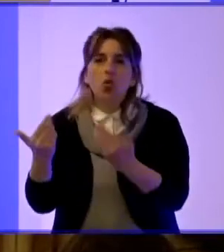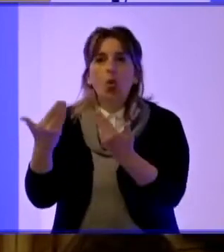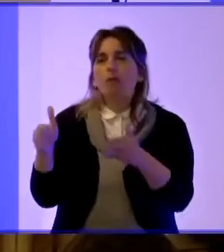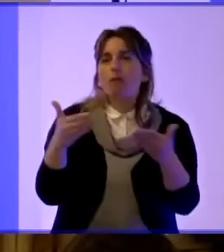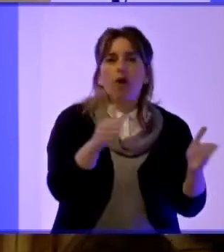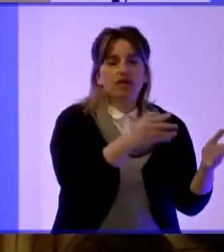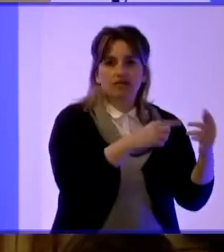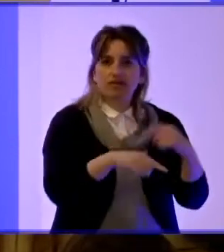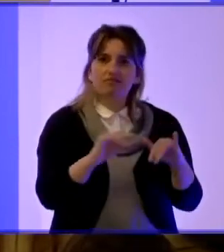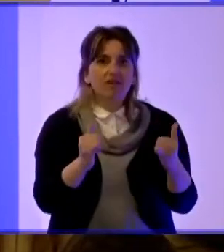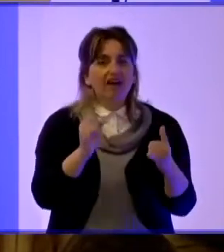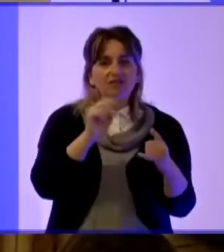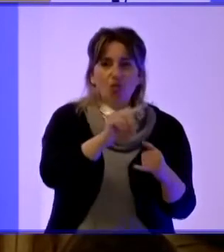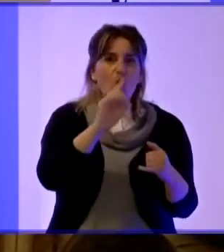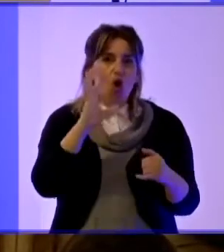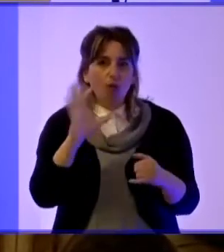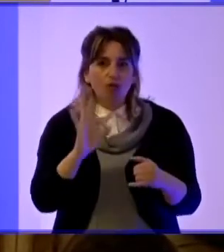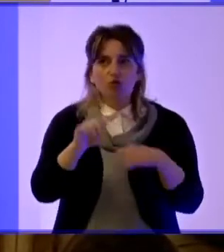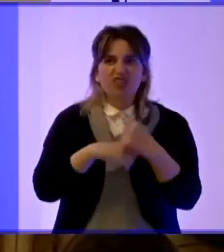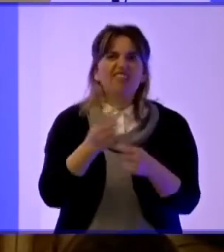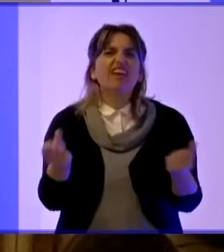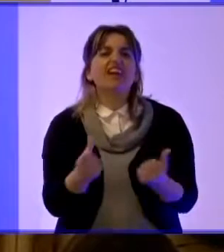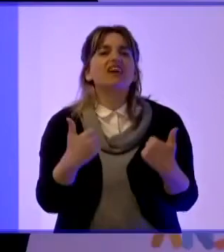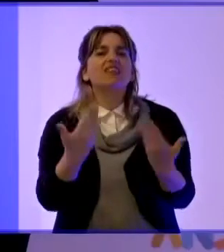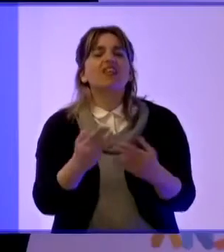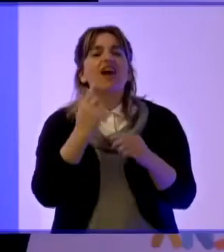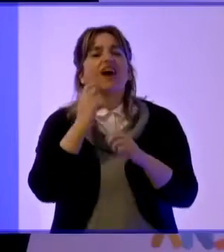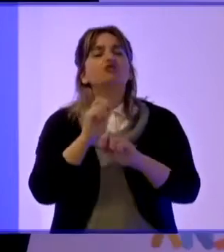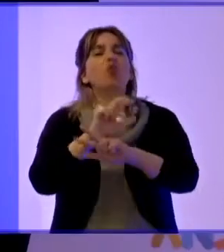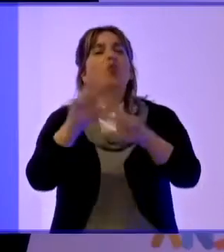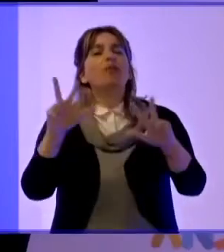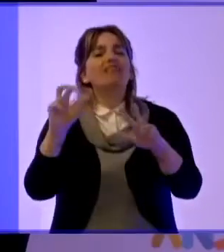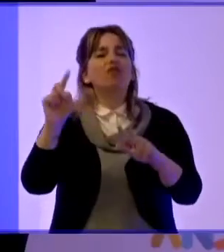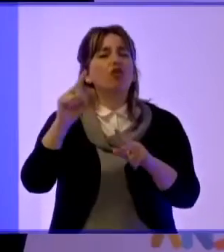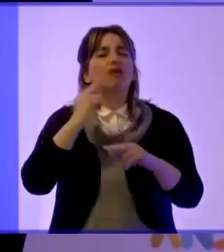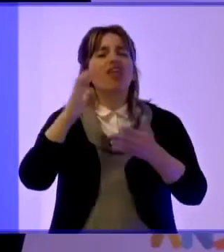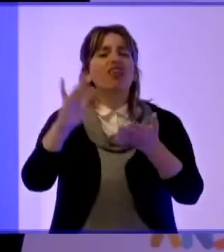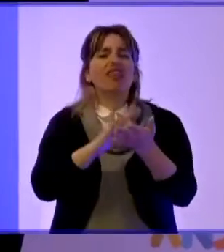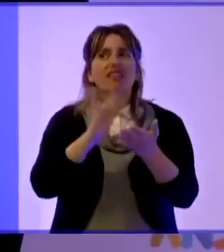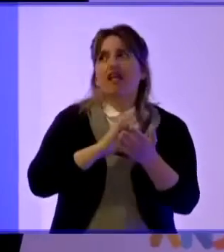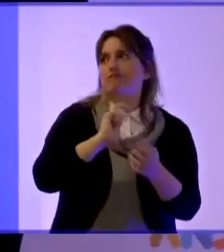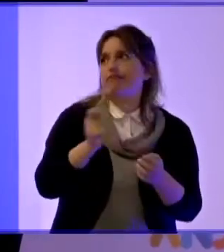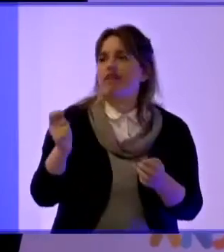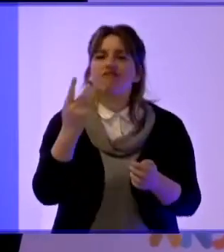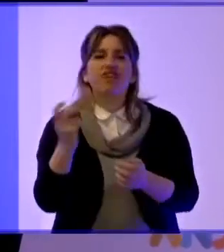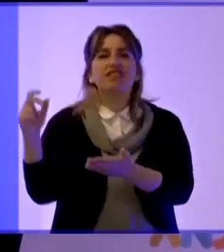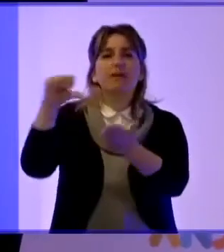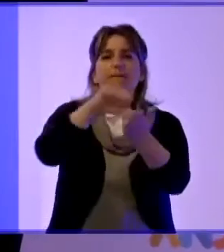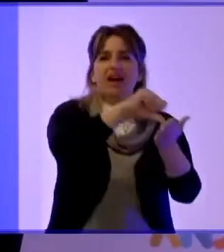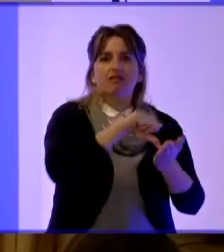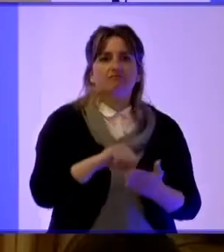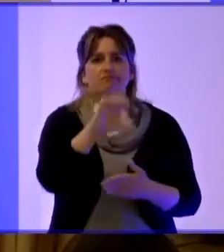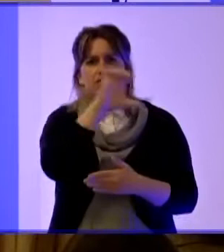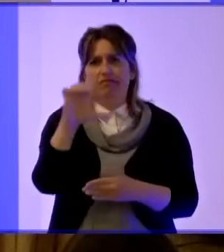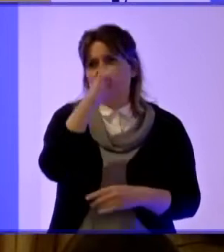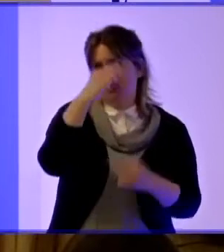de emprendimientos. Dilocal, bueno, ¿qué hace? Proporciona plataformas de pagos digitales en 20 países para que las empresas, que pueden ser